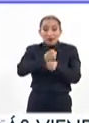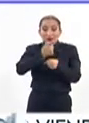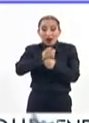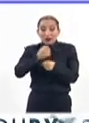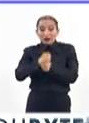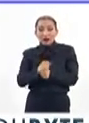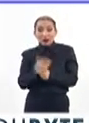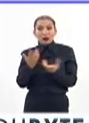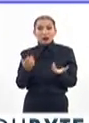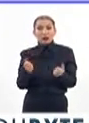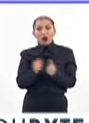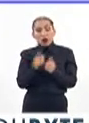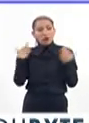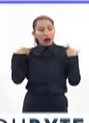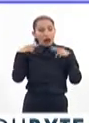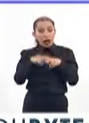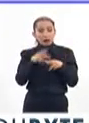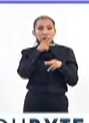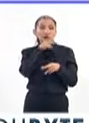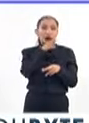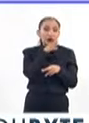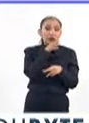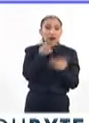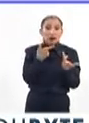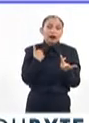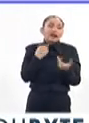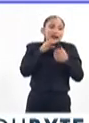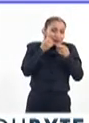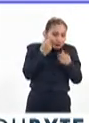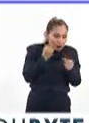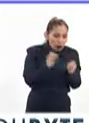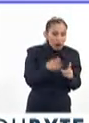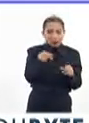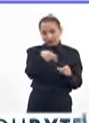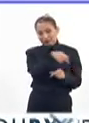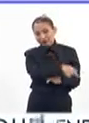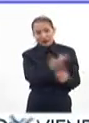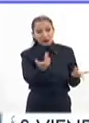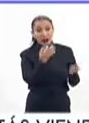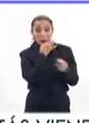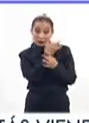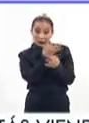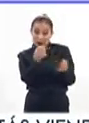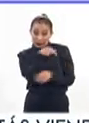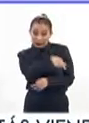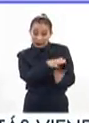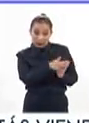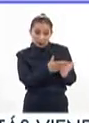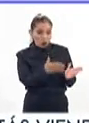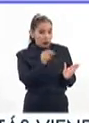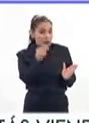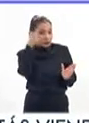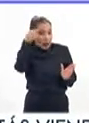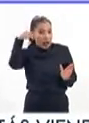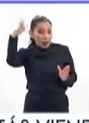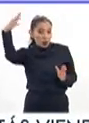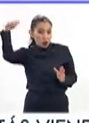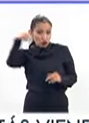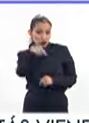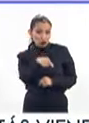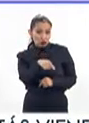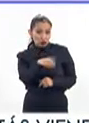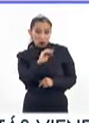primaria con maestros y papás, y entonces sí les explicamos, les dijimos, oigan, pues nada más avisamos que este libro pues está pensado para